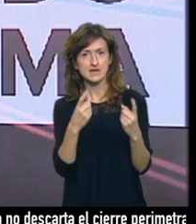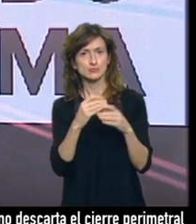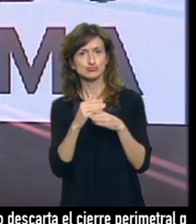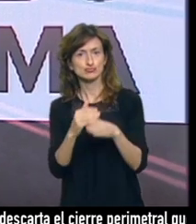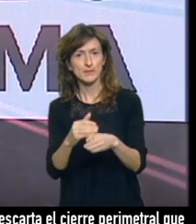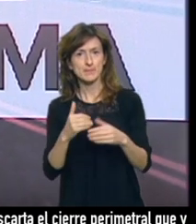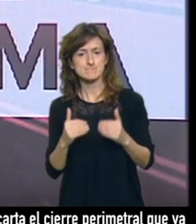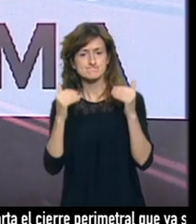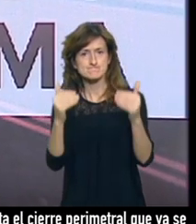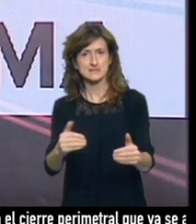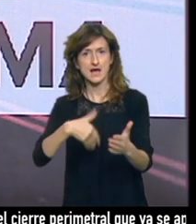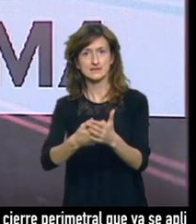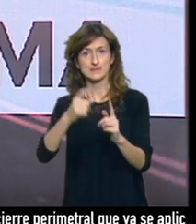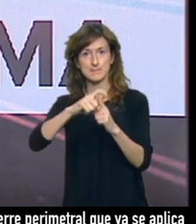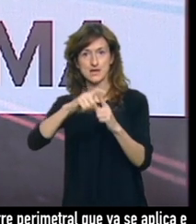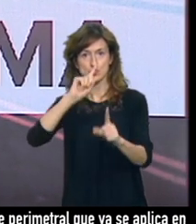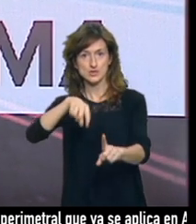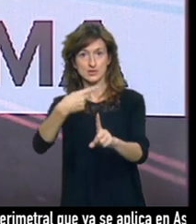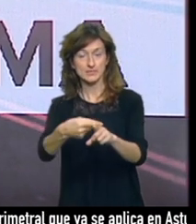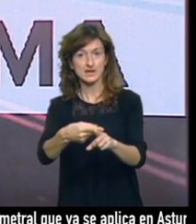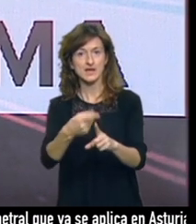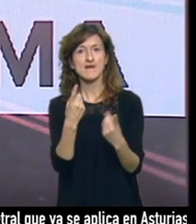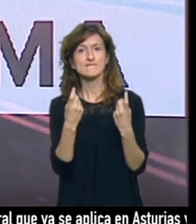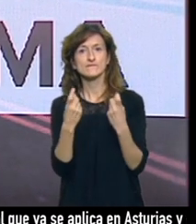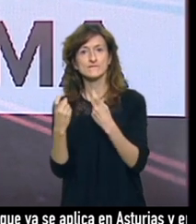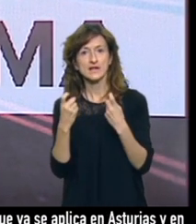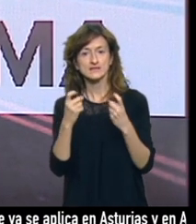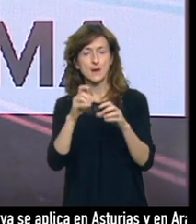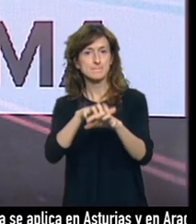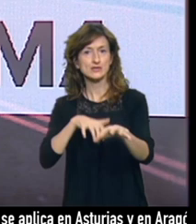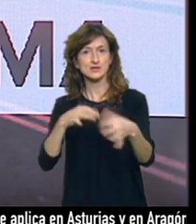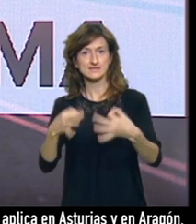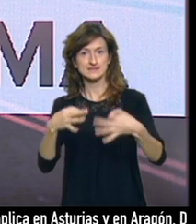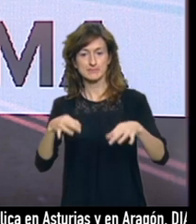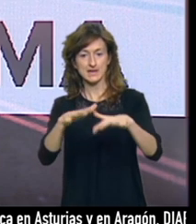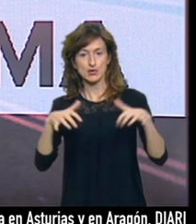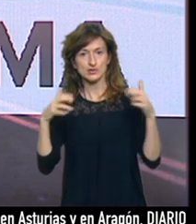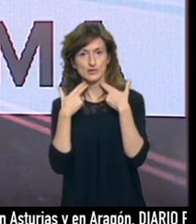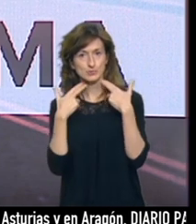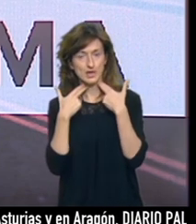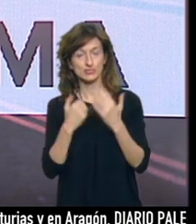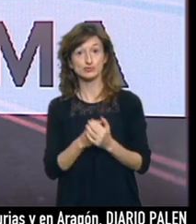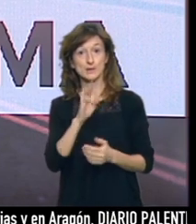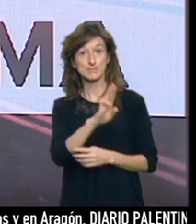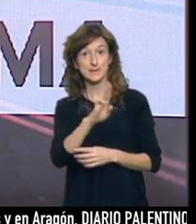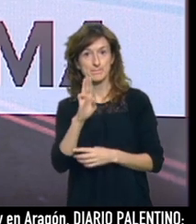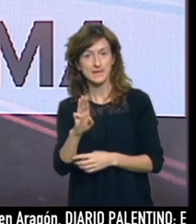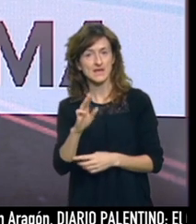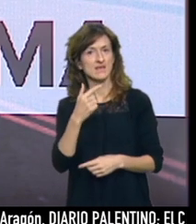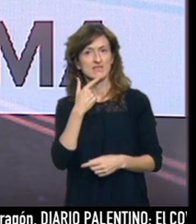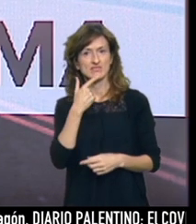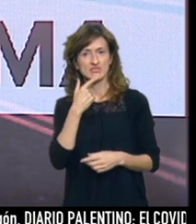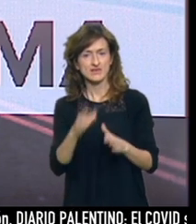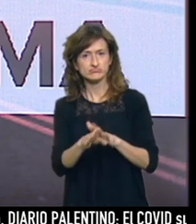para prorrogarlo hasta mayo del año que viene. Solo requiere una mayoría simple del Congreso de los Diputados. El PP, que es partidario de